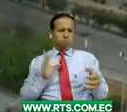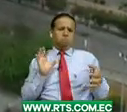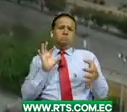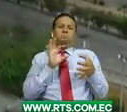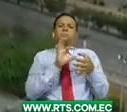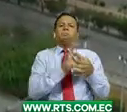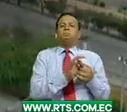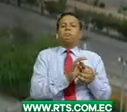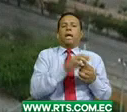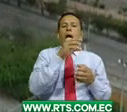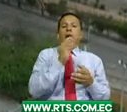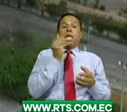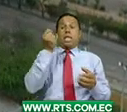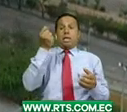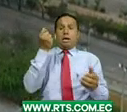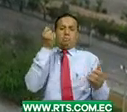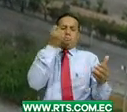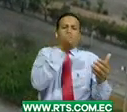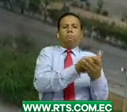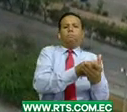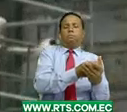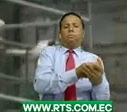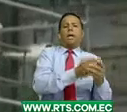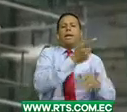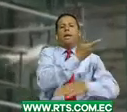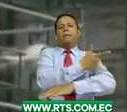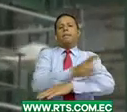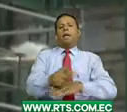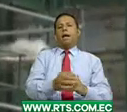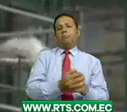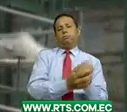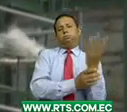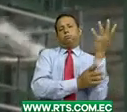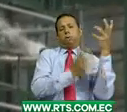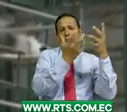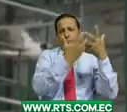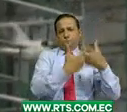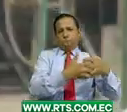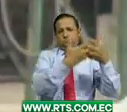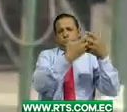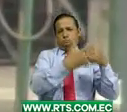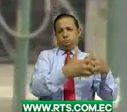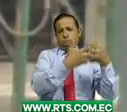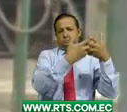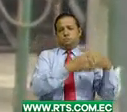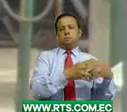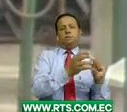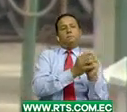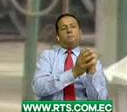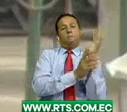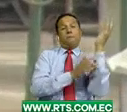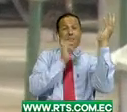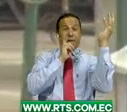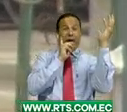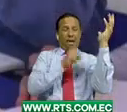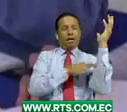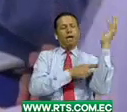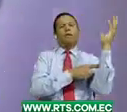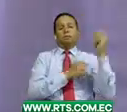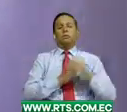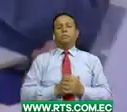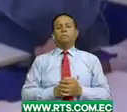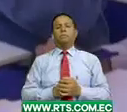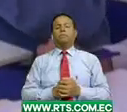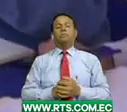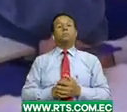planta, que fue construida en 1958 y que en la actualidad produce un 40% de su capacidad total. Dentro